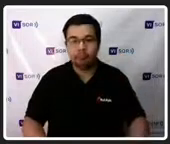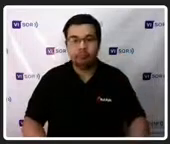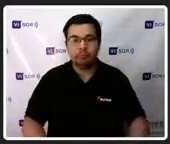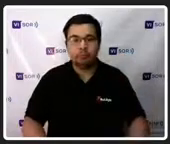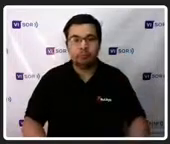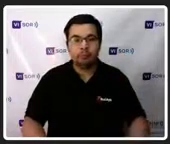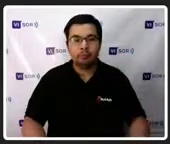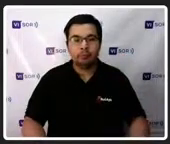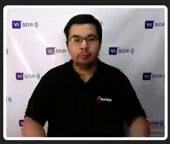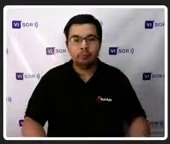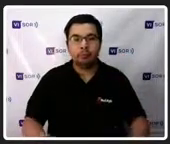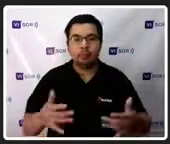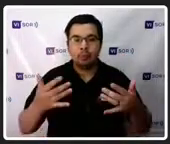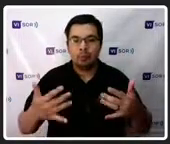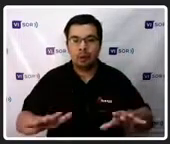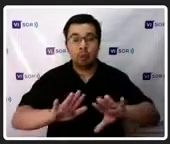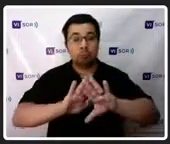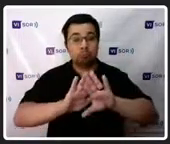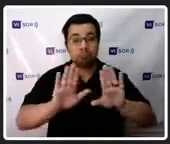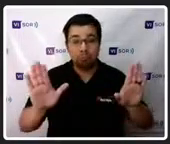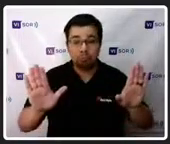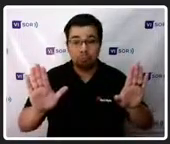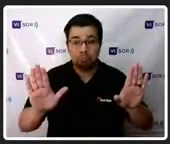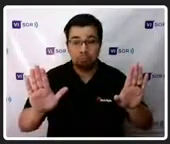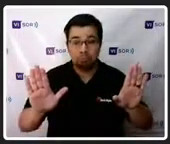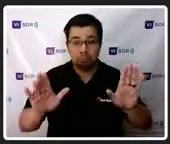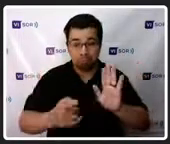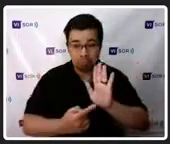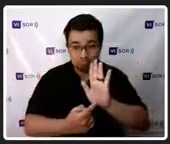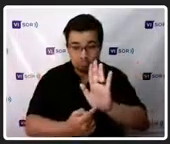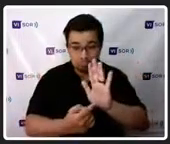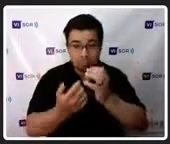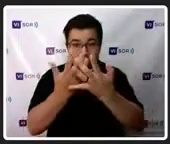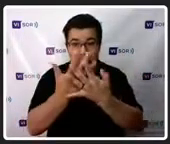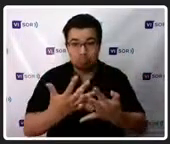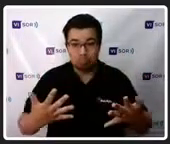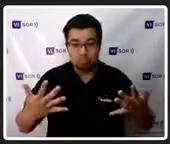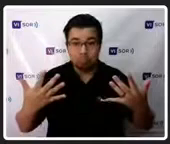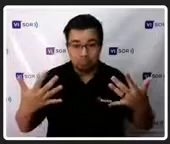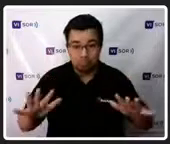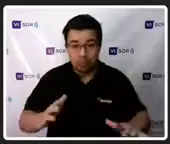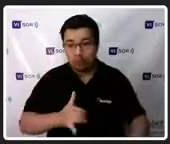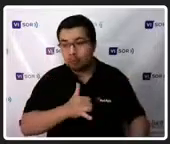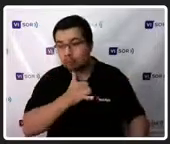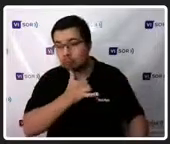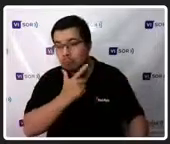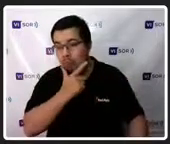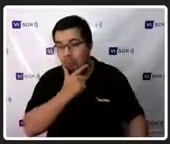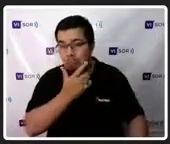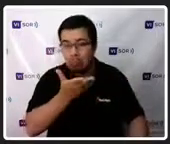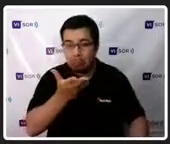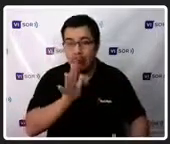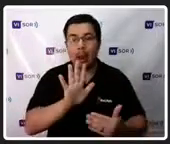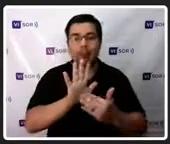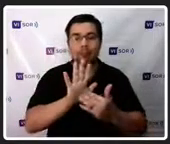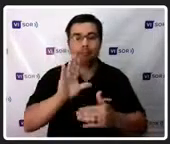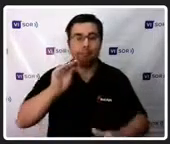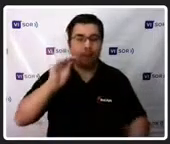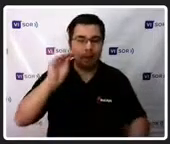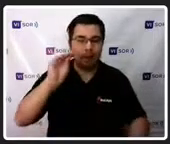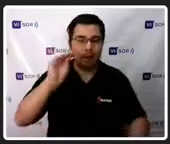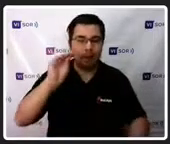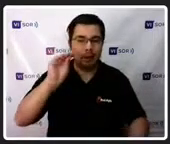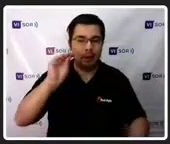Bueno, hasta aquí, ¿no es cierto?, yo no sé si tiene alguna. Ah, mencionar acá, perdón, que, ¿no es cierto?, si en algún momento